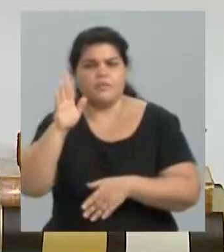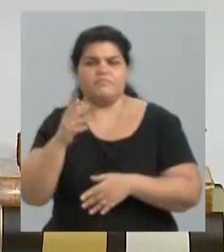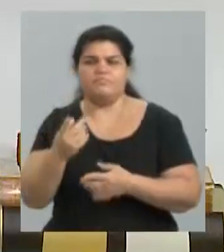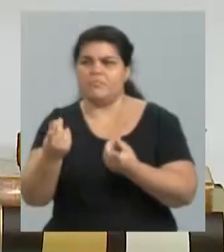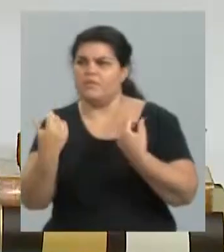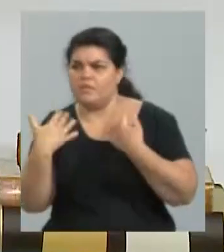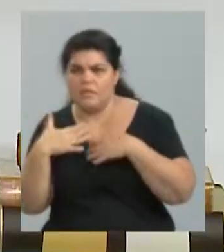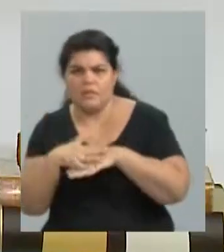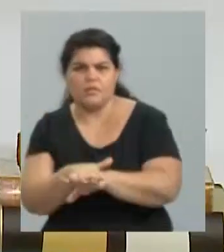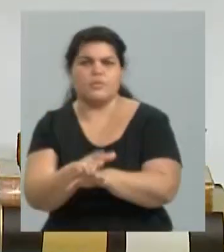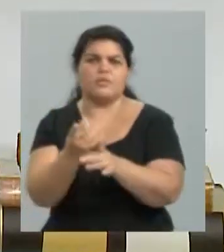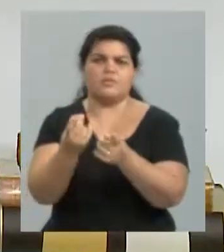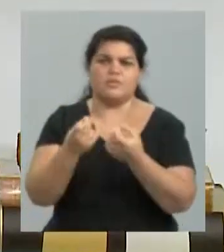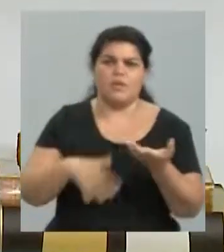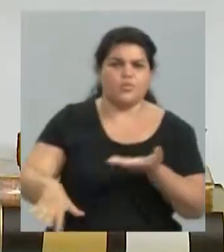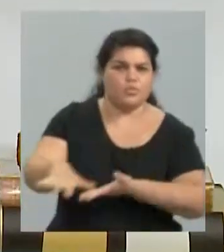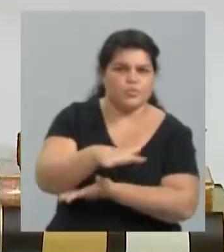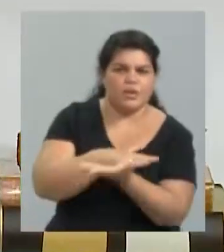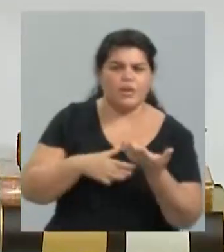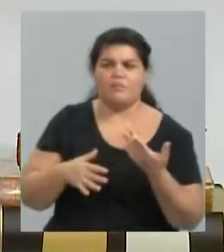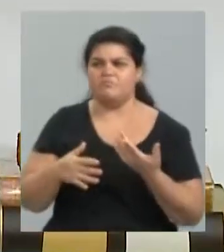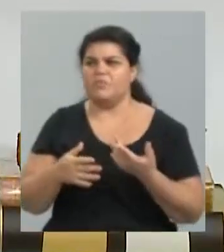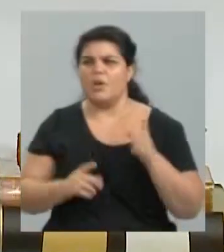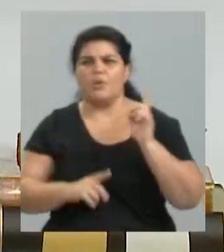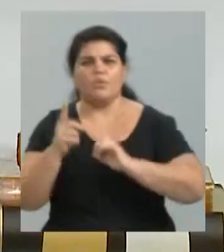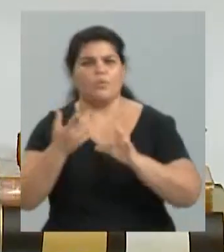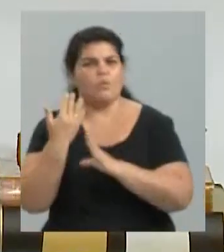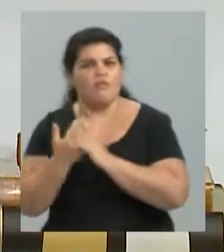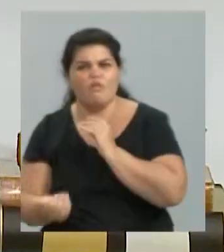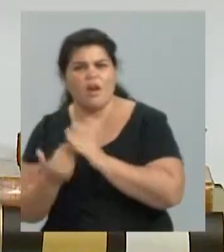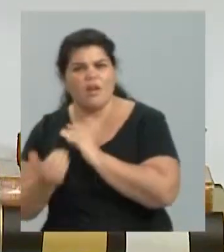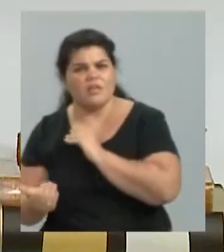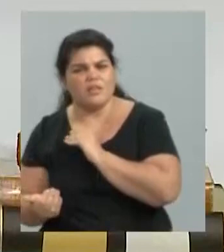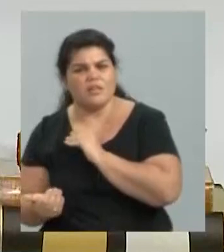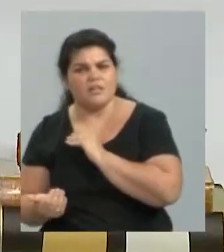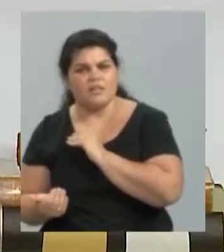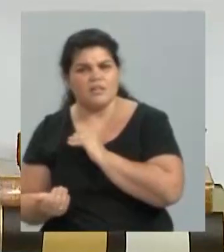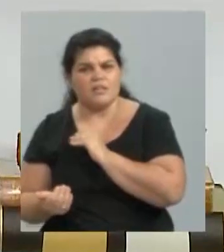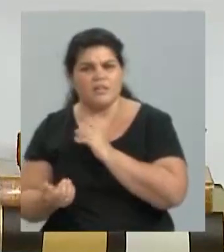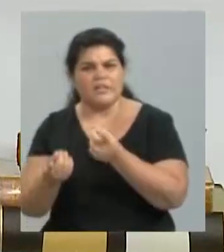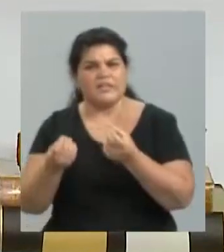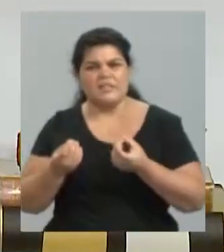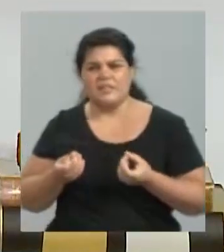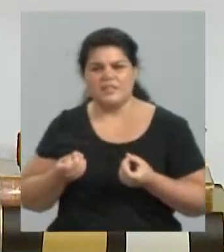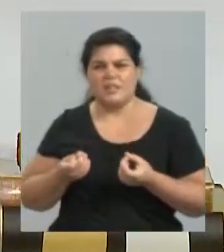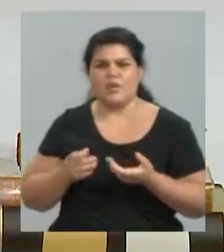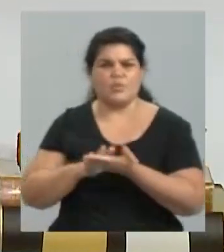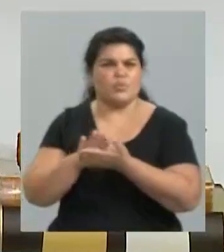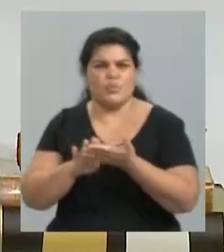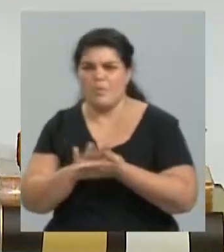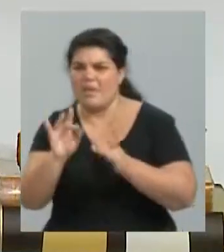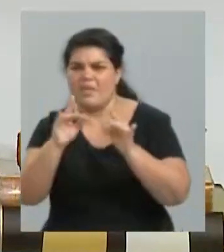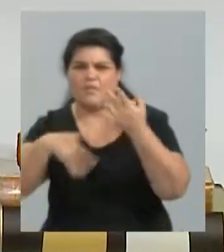integración a nuestra sociedad, cuáles son las falencias que vos ves que se hacen más difíciles de sortear, por ejemplo, el acceso a